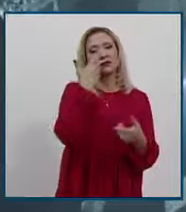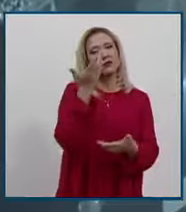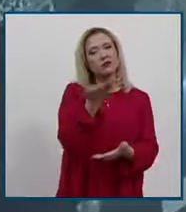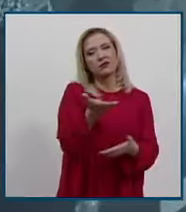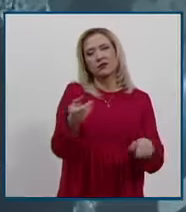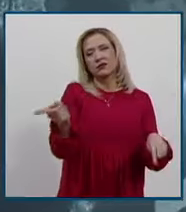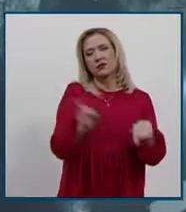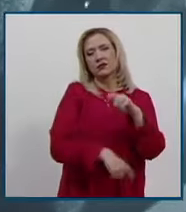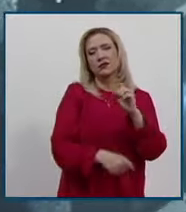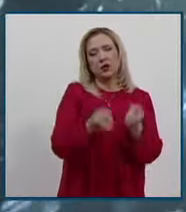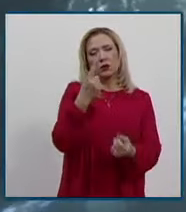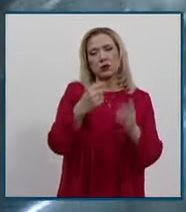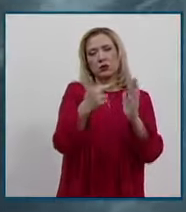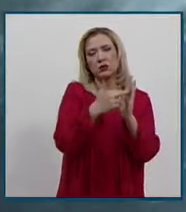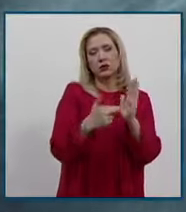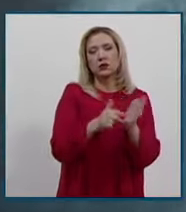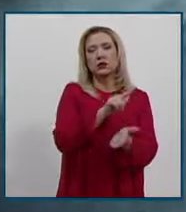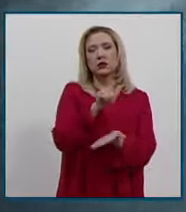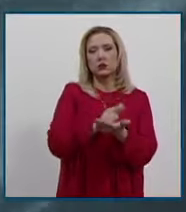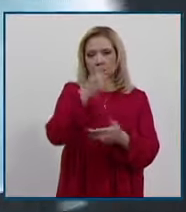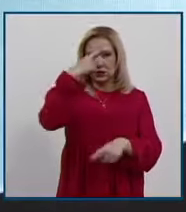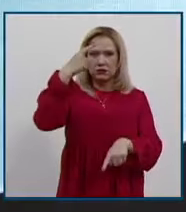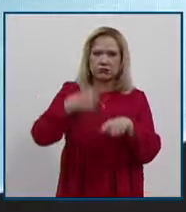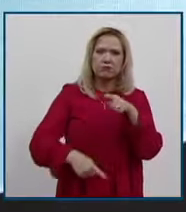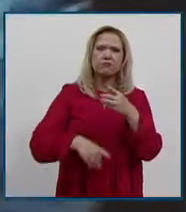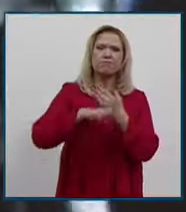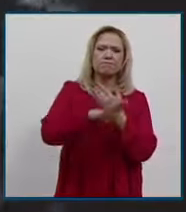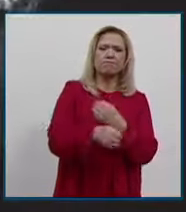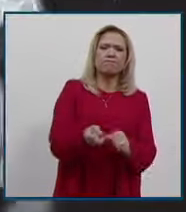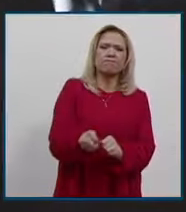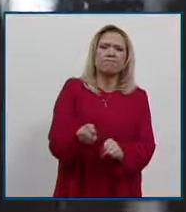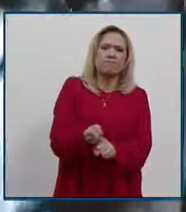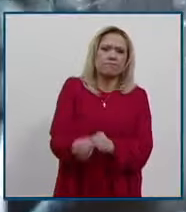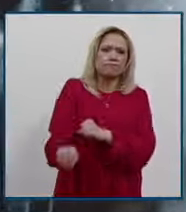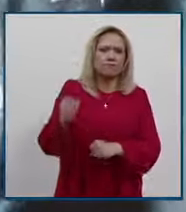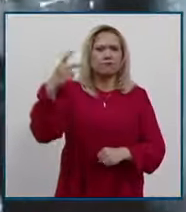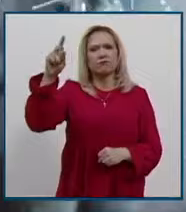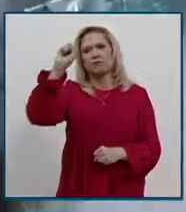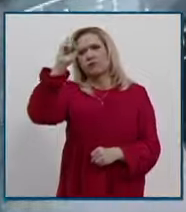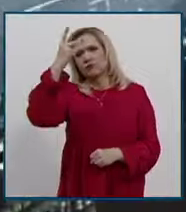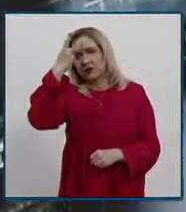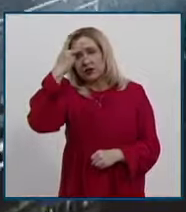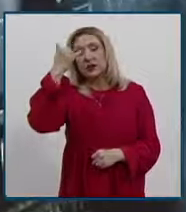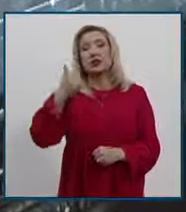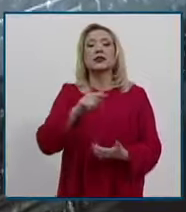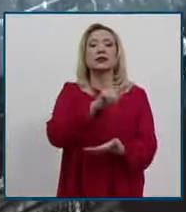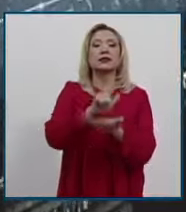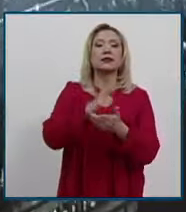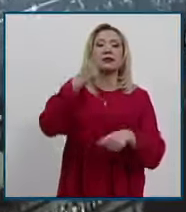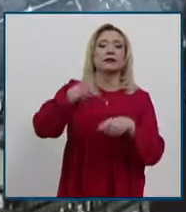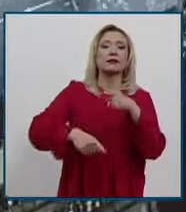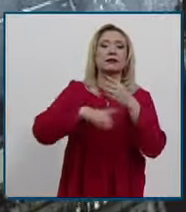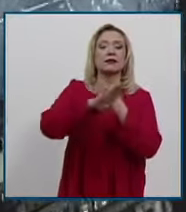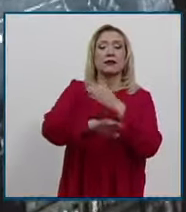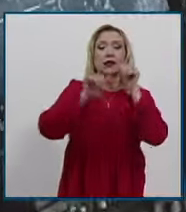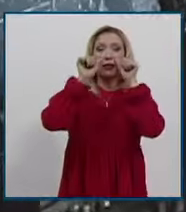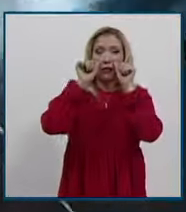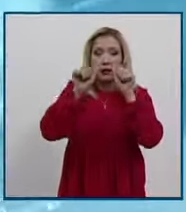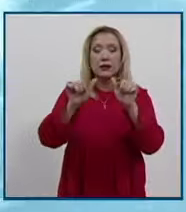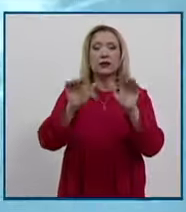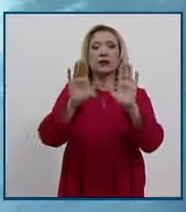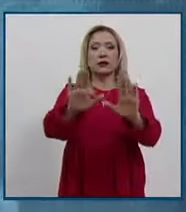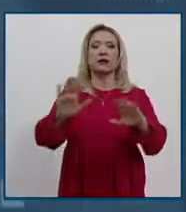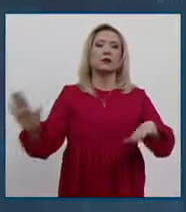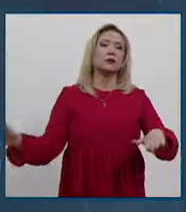disposiciones de la ley para prevenir la tortura en el estado de San Luis Potosí y de la ley para prevenir atender combatir y